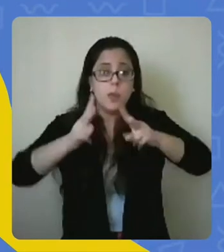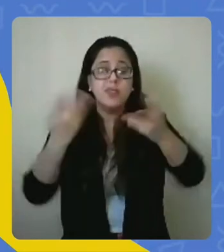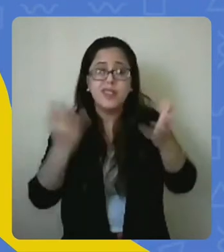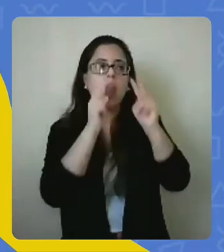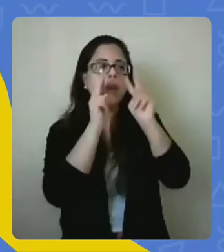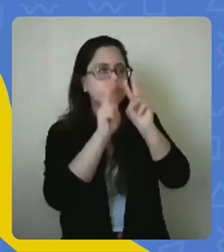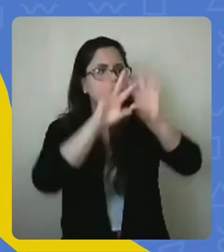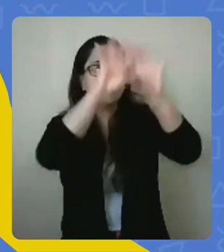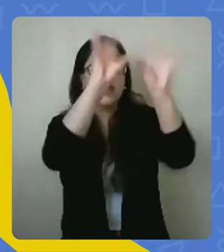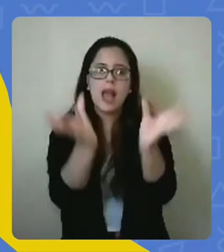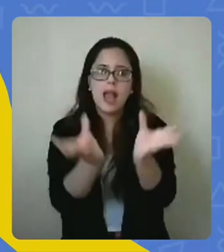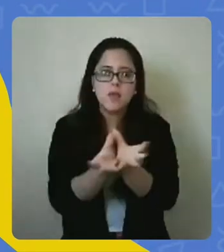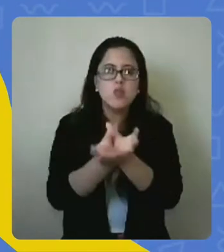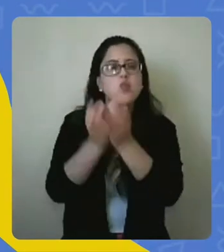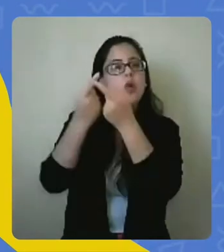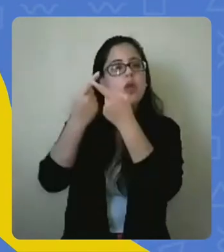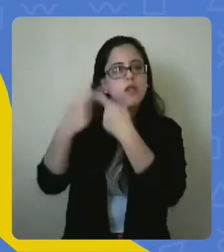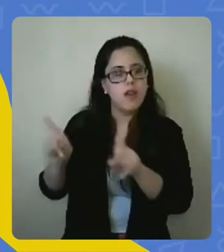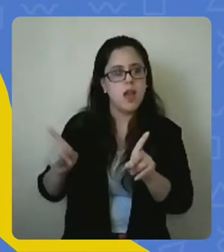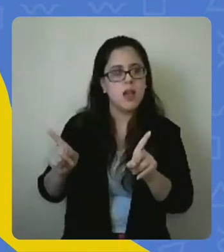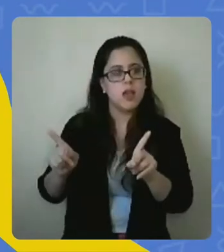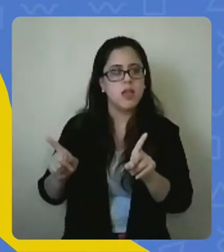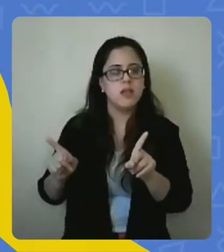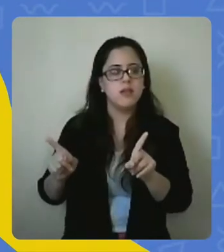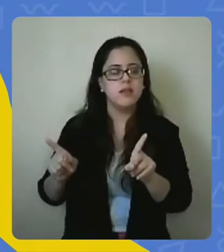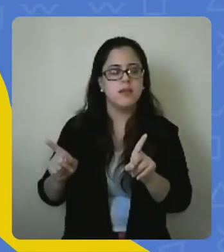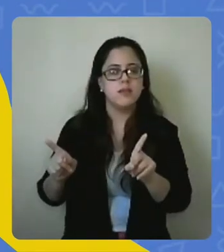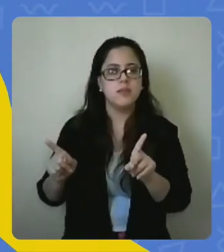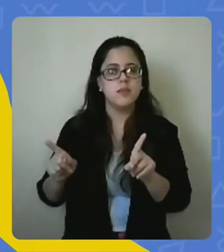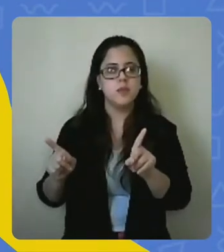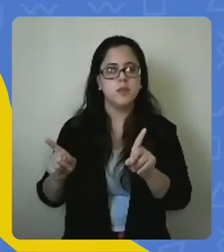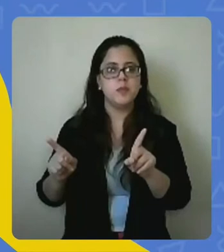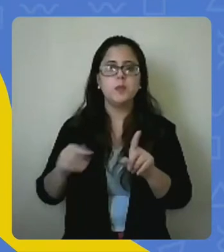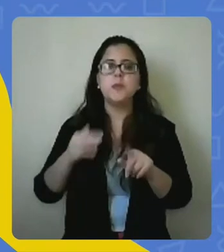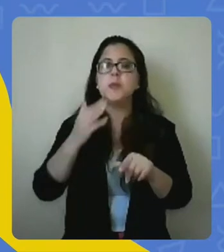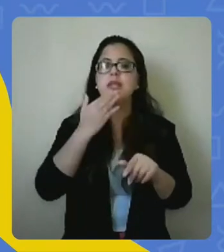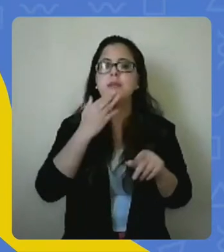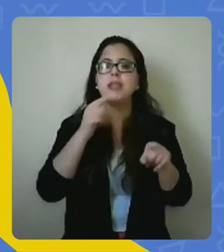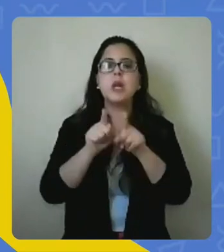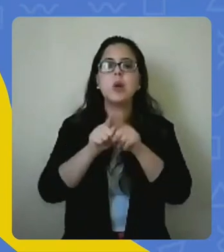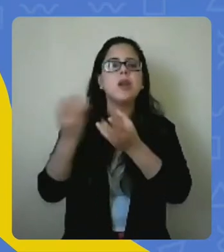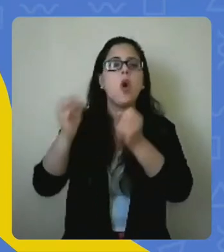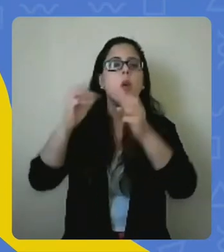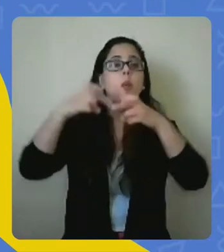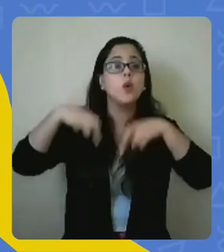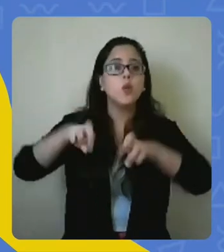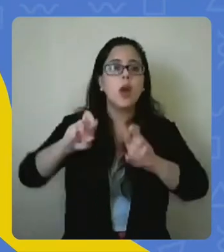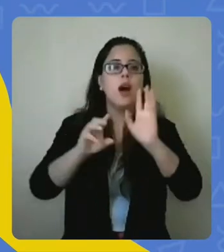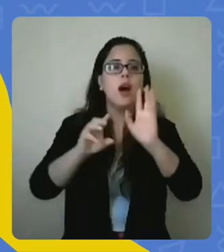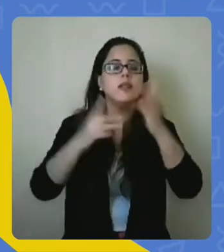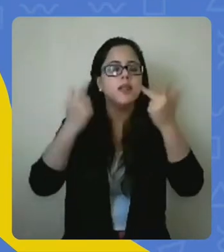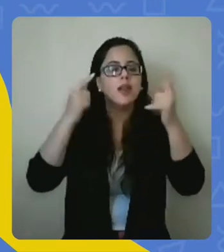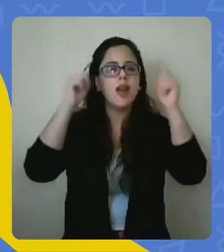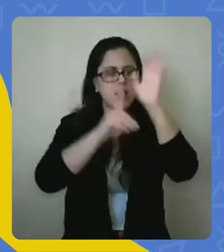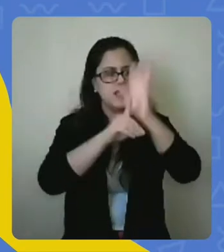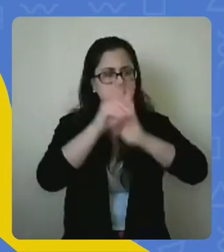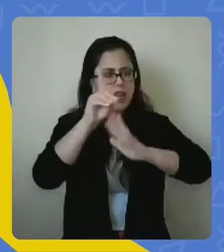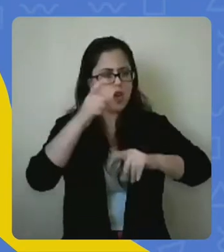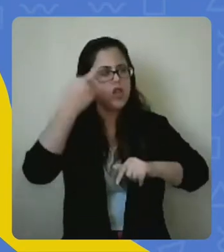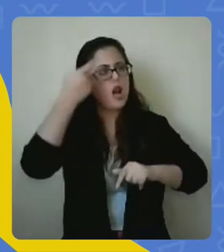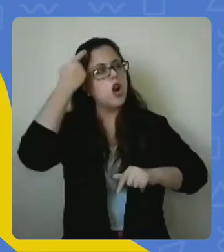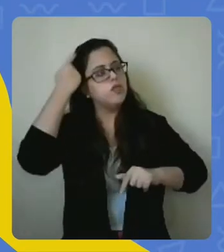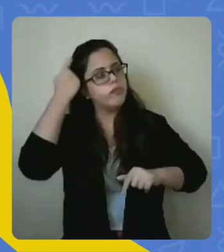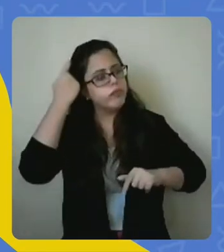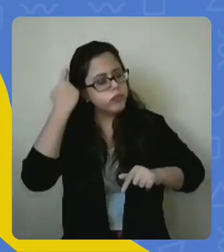mundo de una forma diferente y nos genera y nos ofrece la posibilidad de desarrollar nuestras habilidades tanto cognitivas,